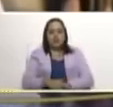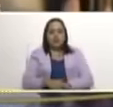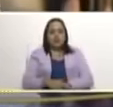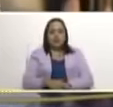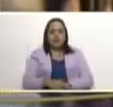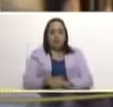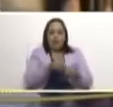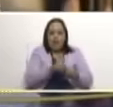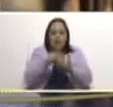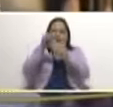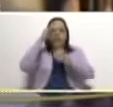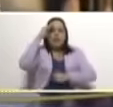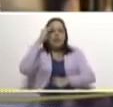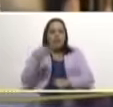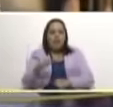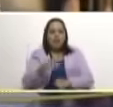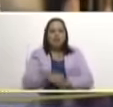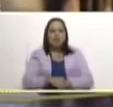héroes militares.